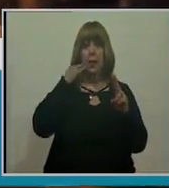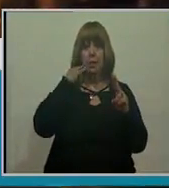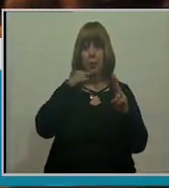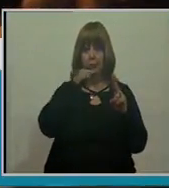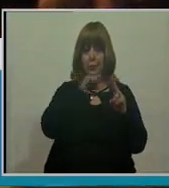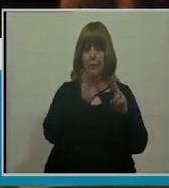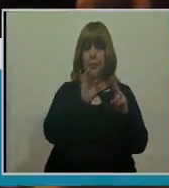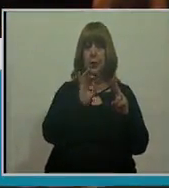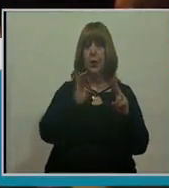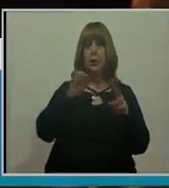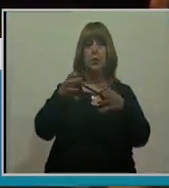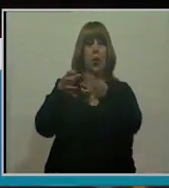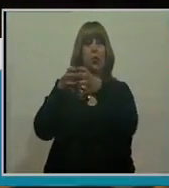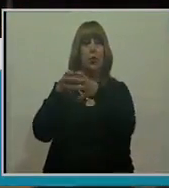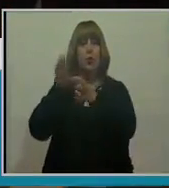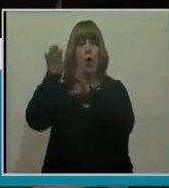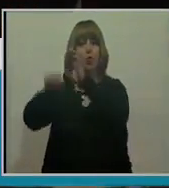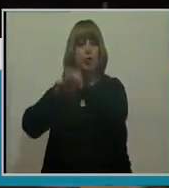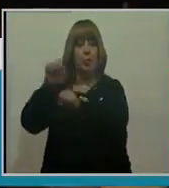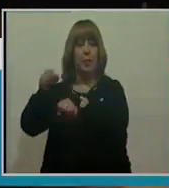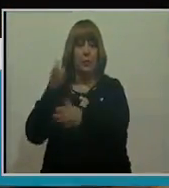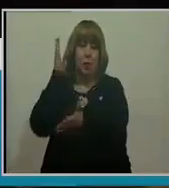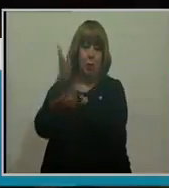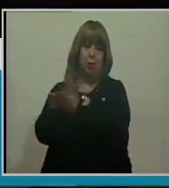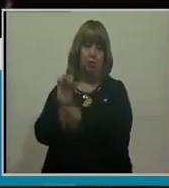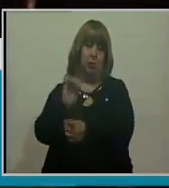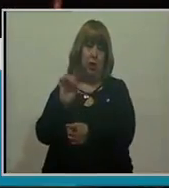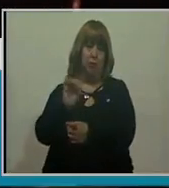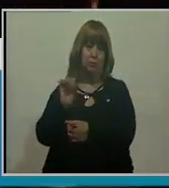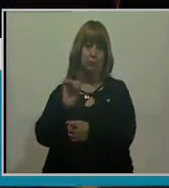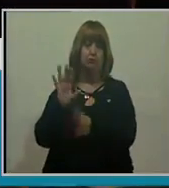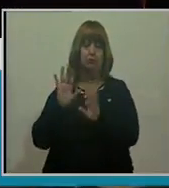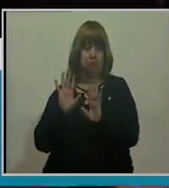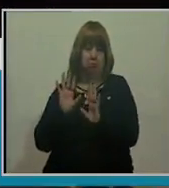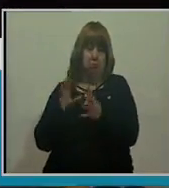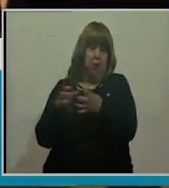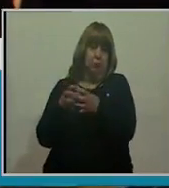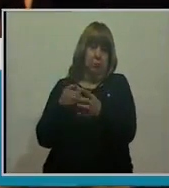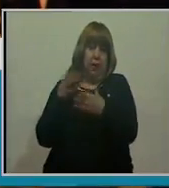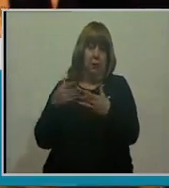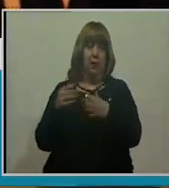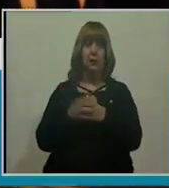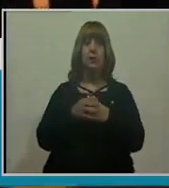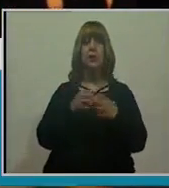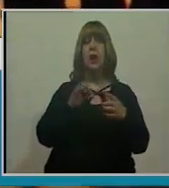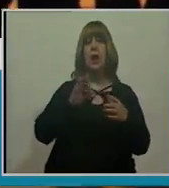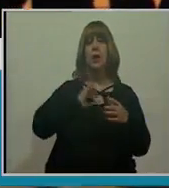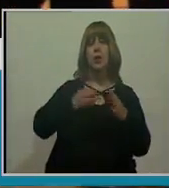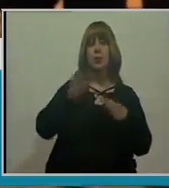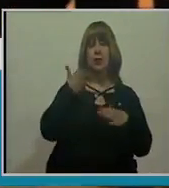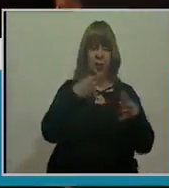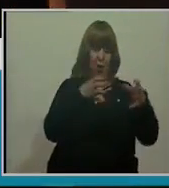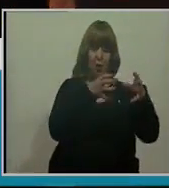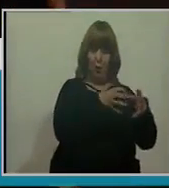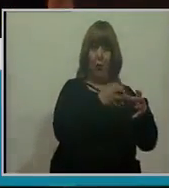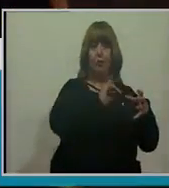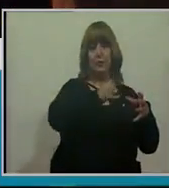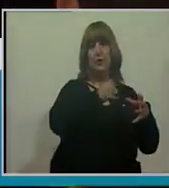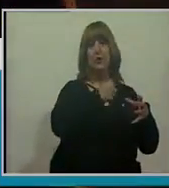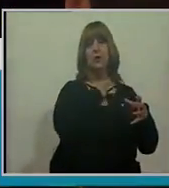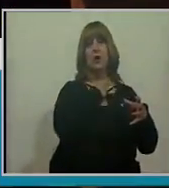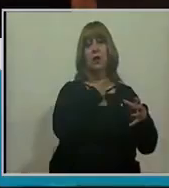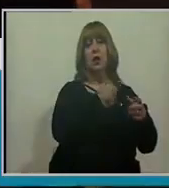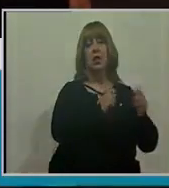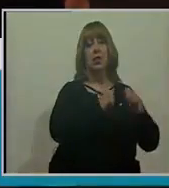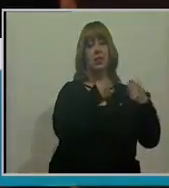no hubo delito. Sin embargo, los adjudicatarios y también quienes salieron sorteados el año pasado quieren respuestas. Funcionarios